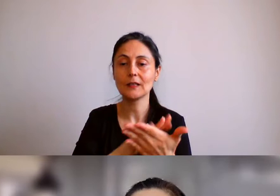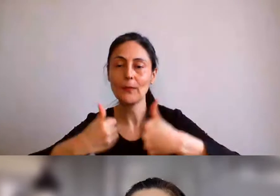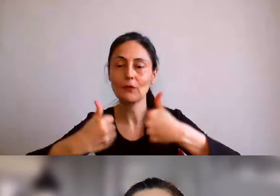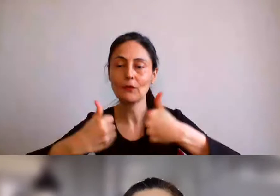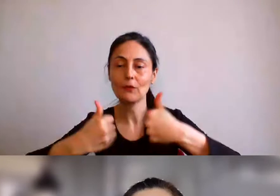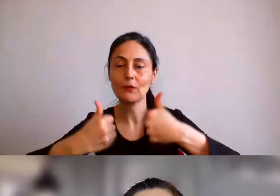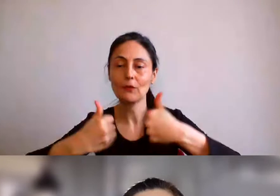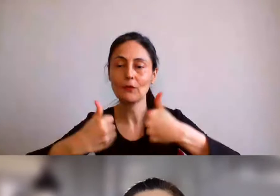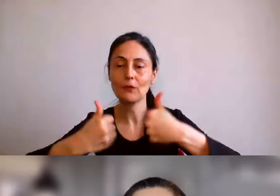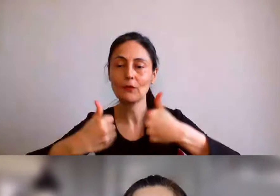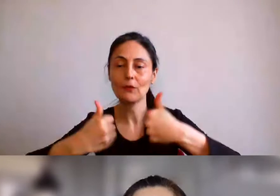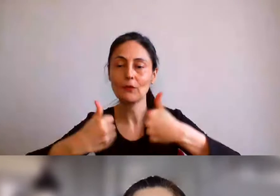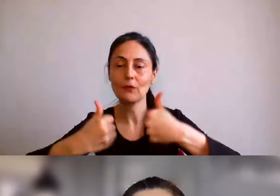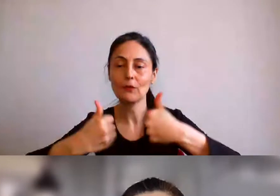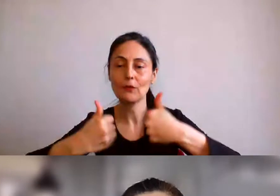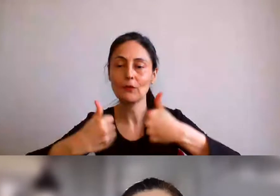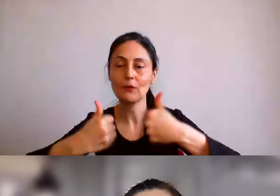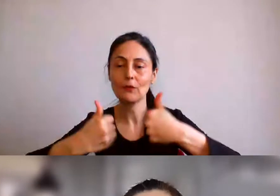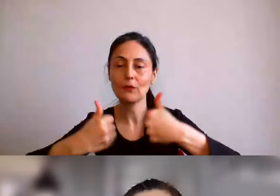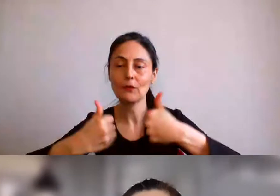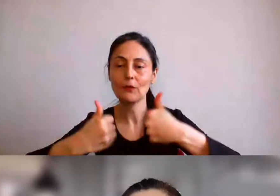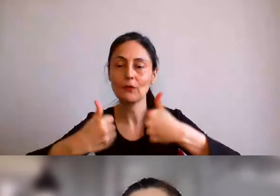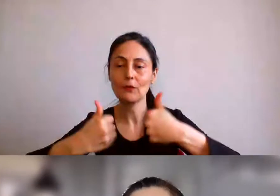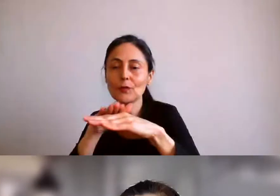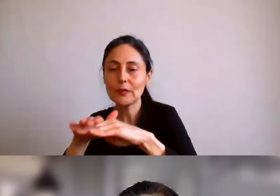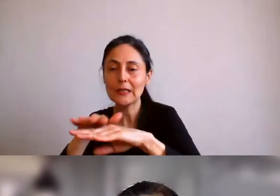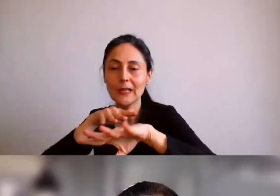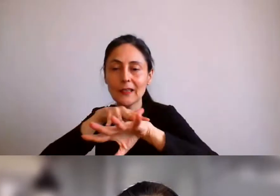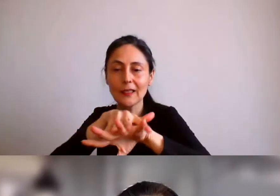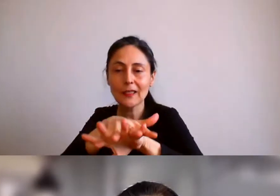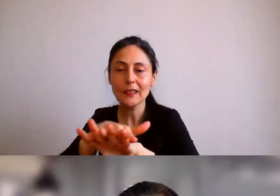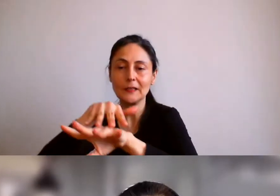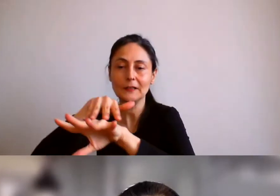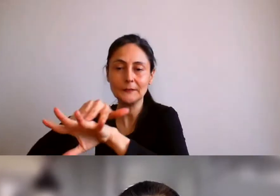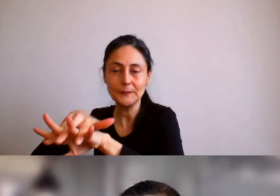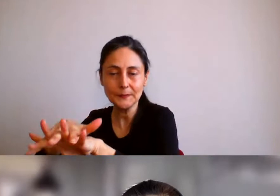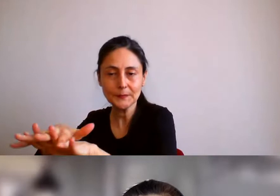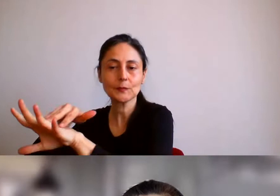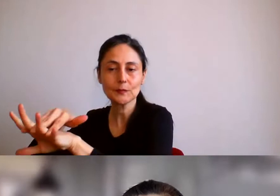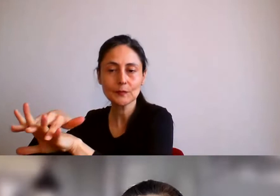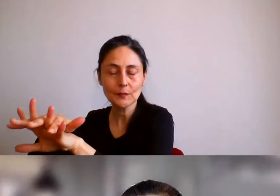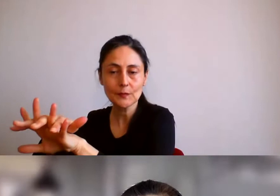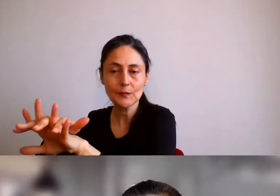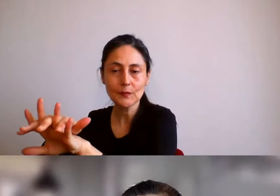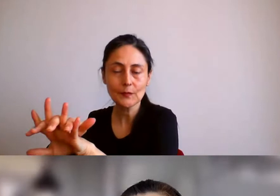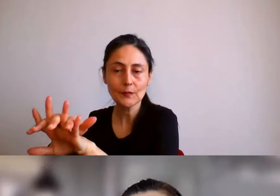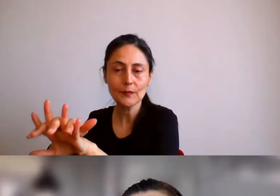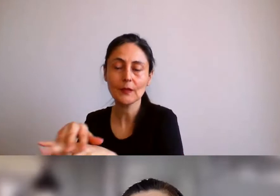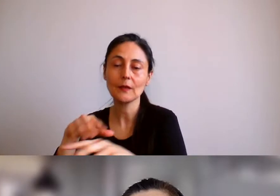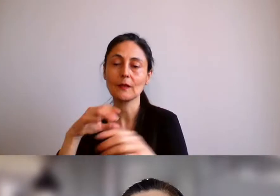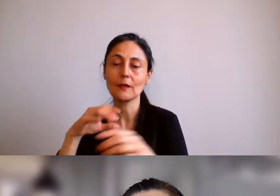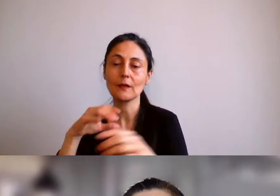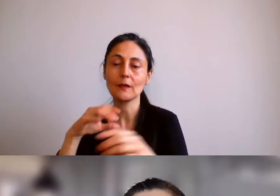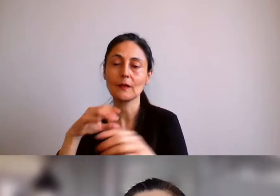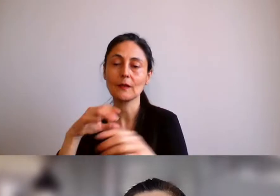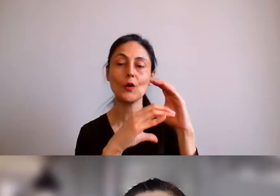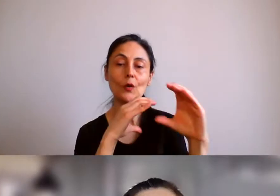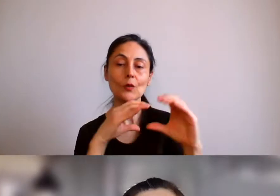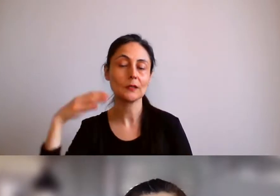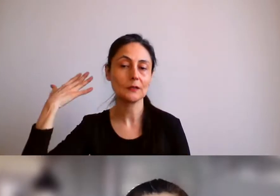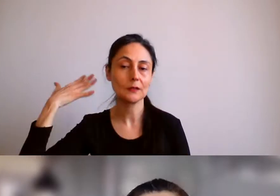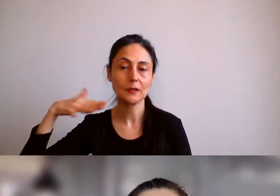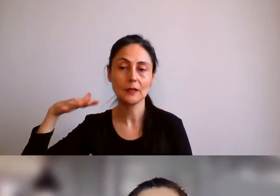se van limando, se van integrando, por lo cual requiere un aspecto de trabajo comunicacional importante y entender a lo que